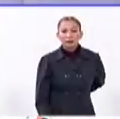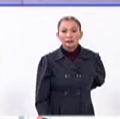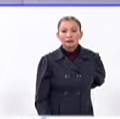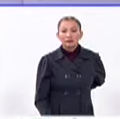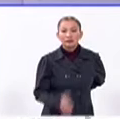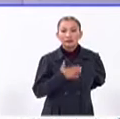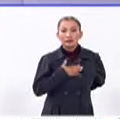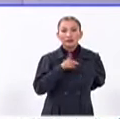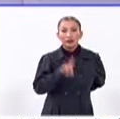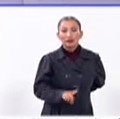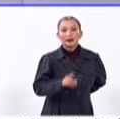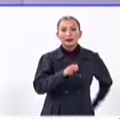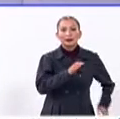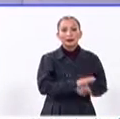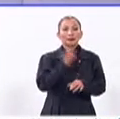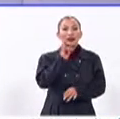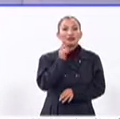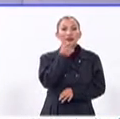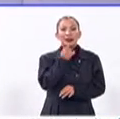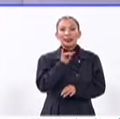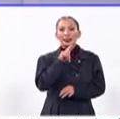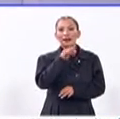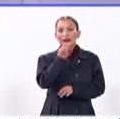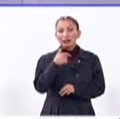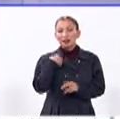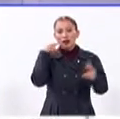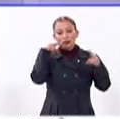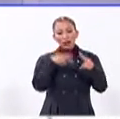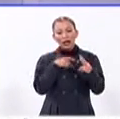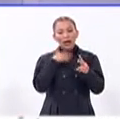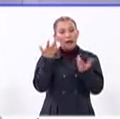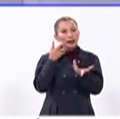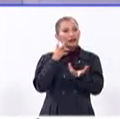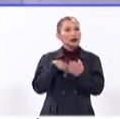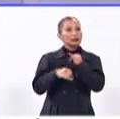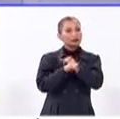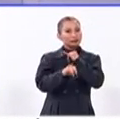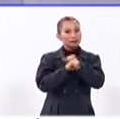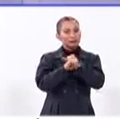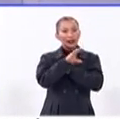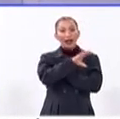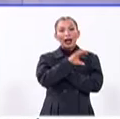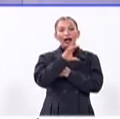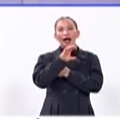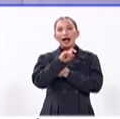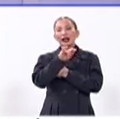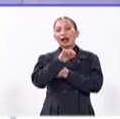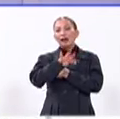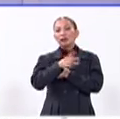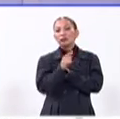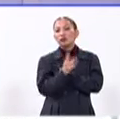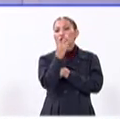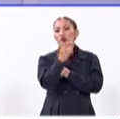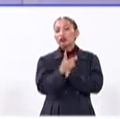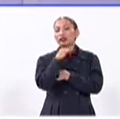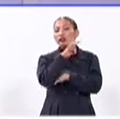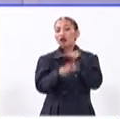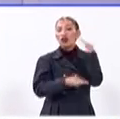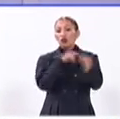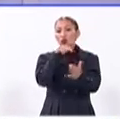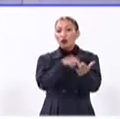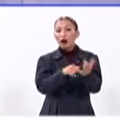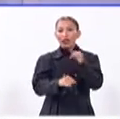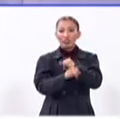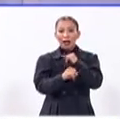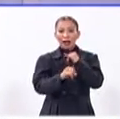Muy buenos días, amigos y amigas de Interfaz que nos ven, que nos siguen a través del canal 14.2 y por supuesto de todas las